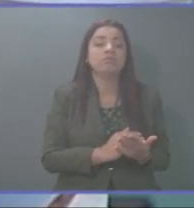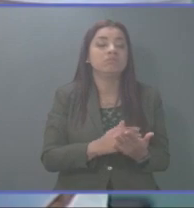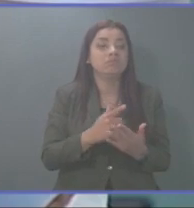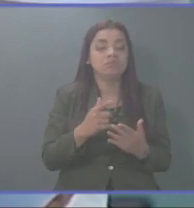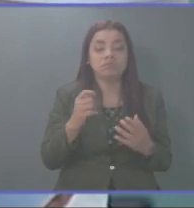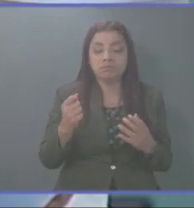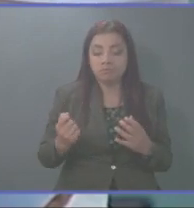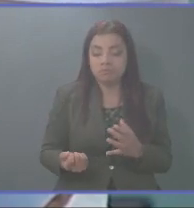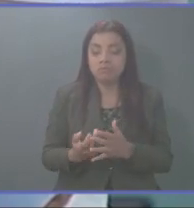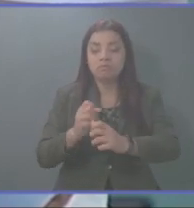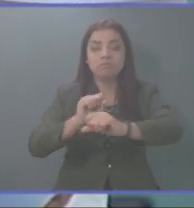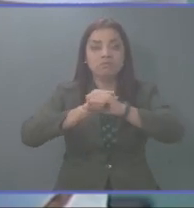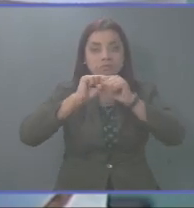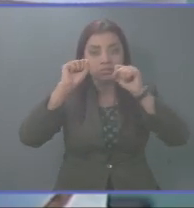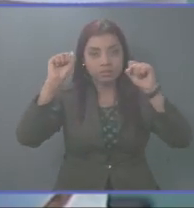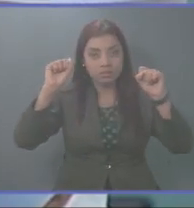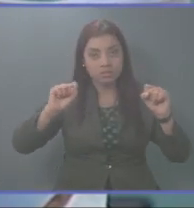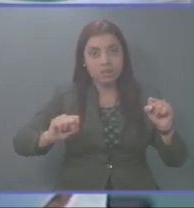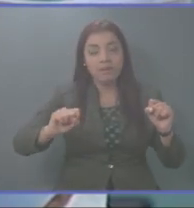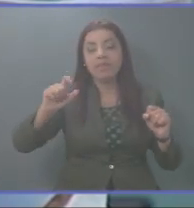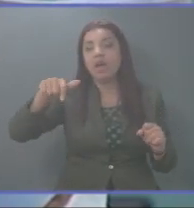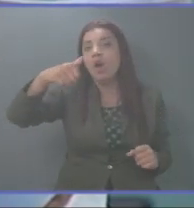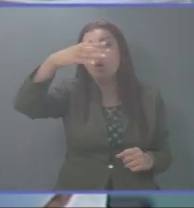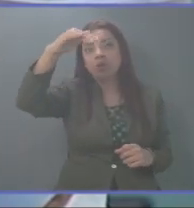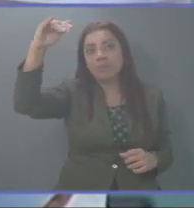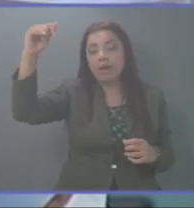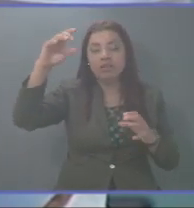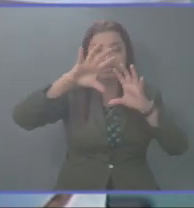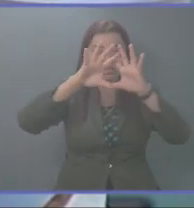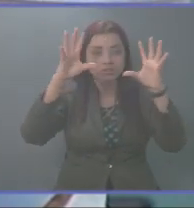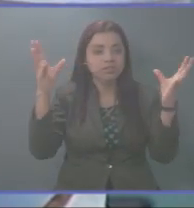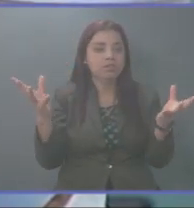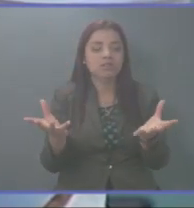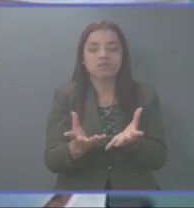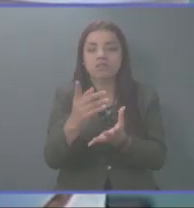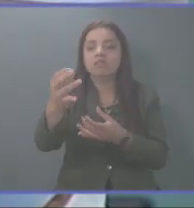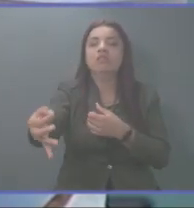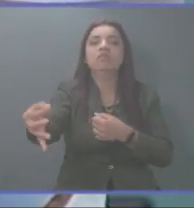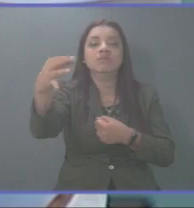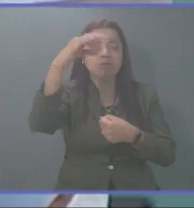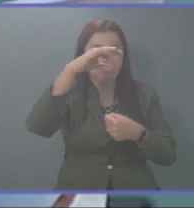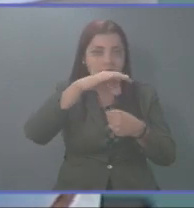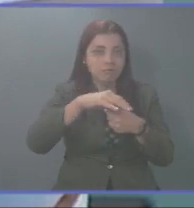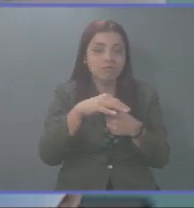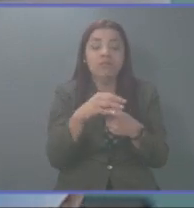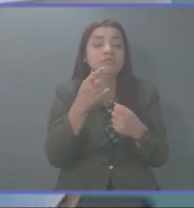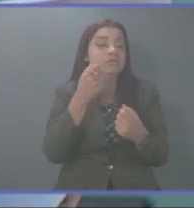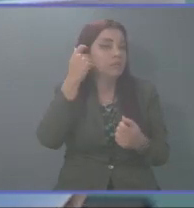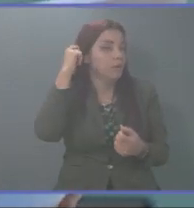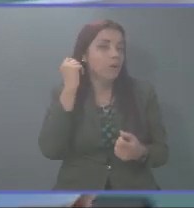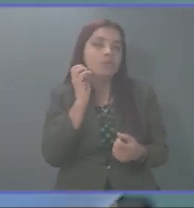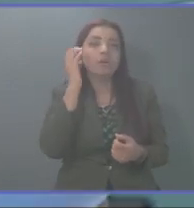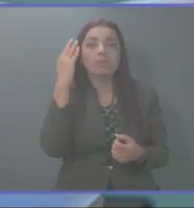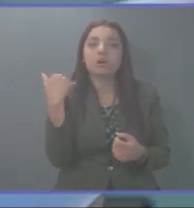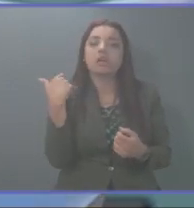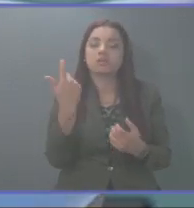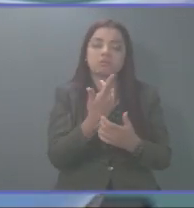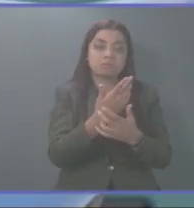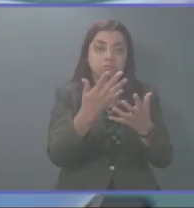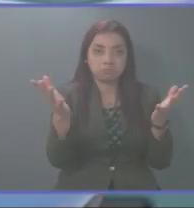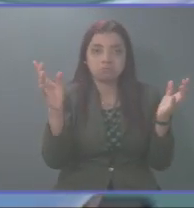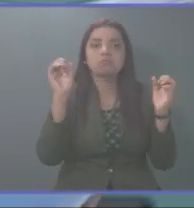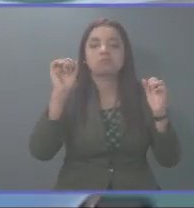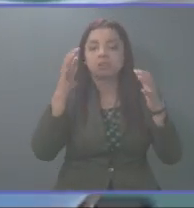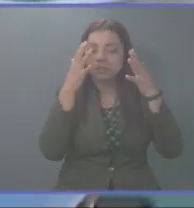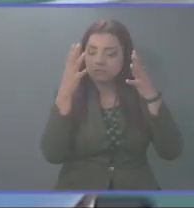el sistema de voto desde el exterior con el objeto que las salvadoreñas y los salvadoreños residentes fuera del territorio nacional puedan ejercer su